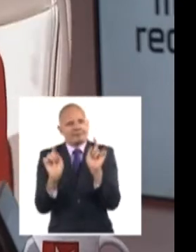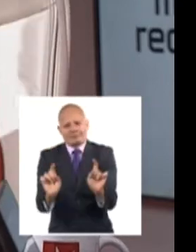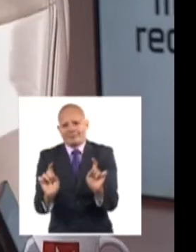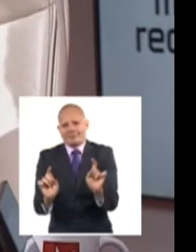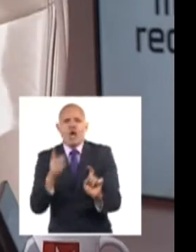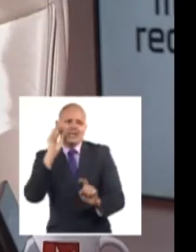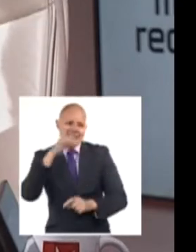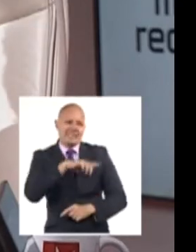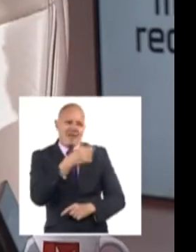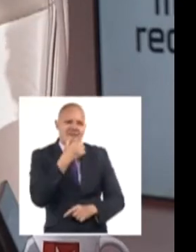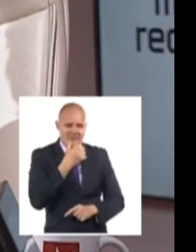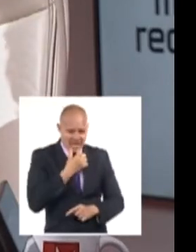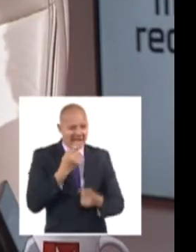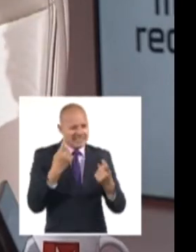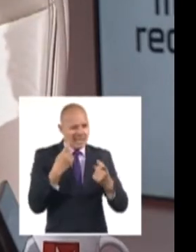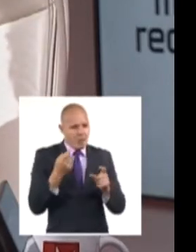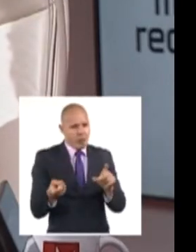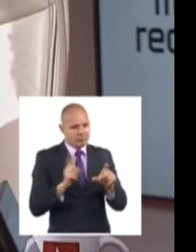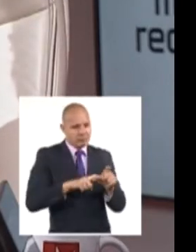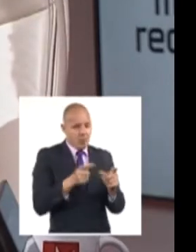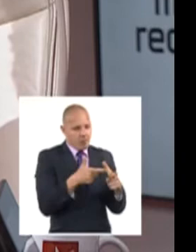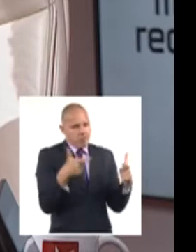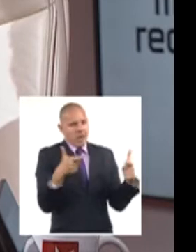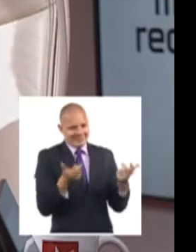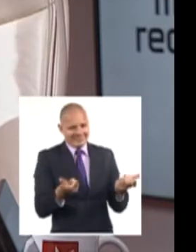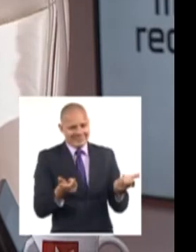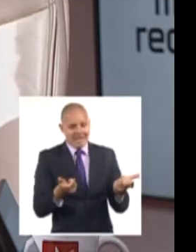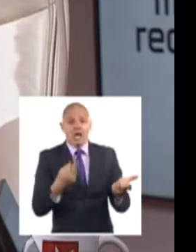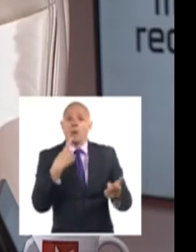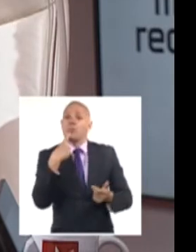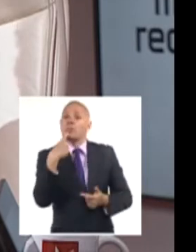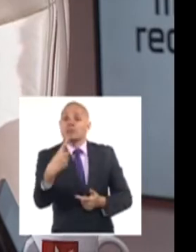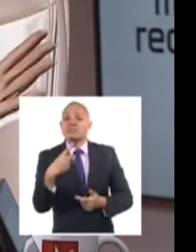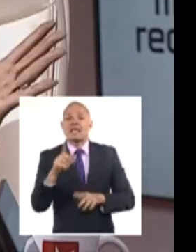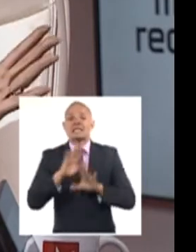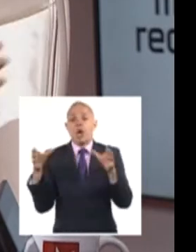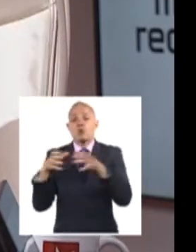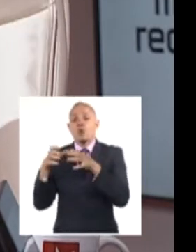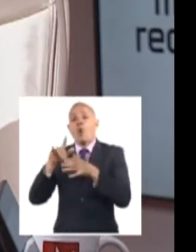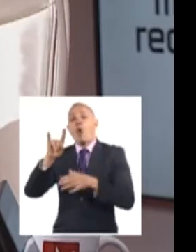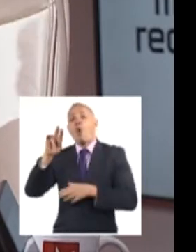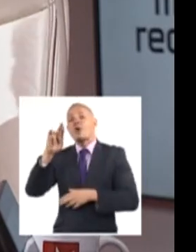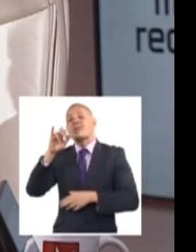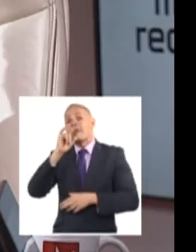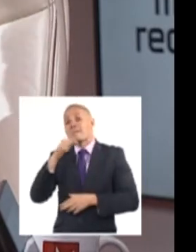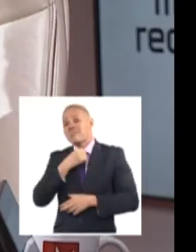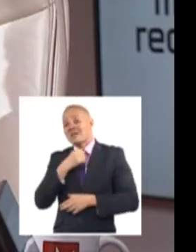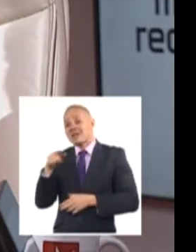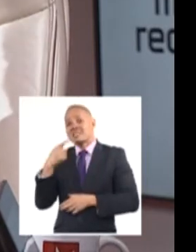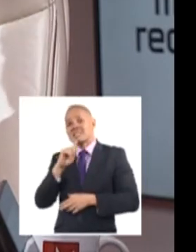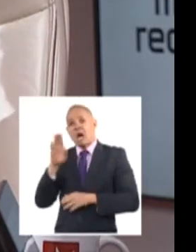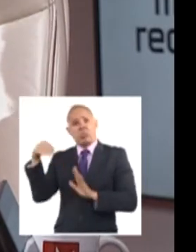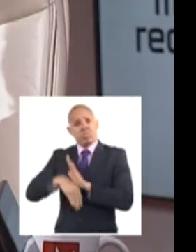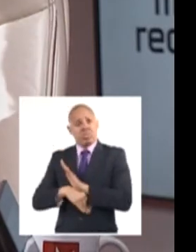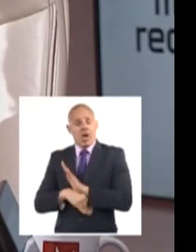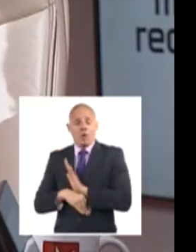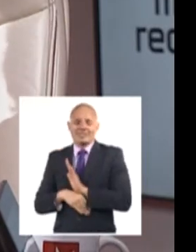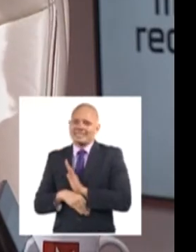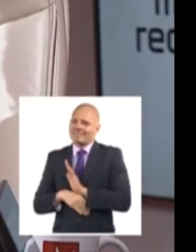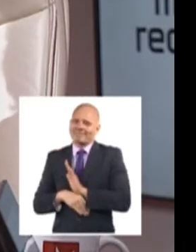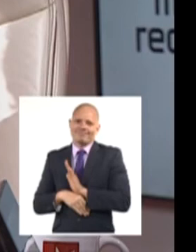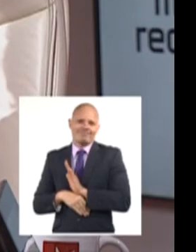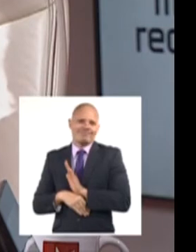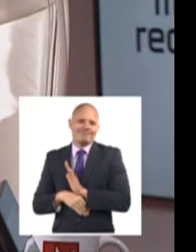pero no podemos decir que el uribismo haya este muerto un poco de oliva está allí hay una política y hay